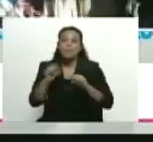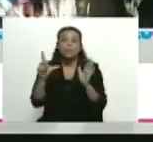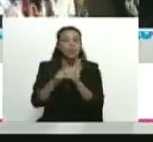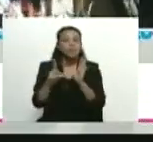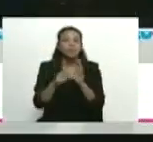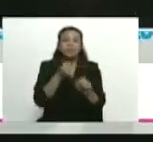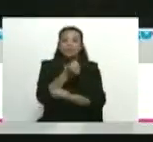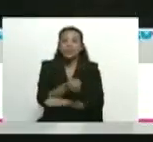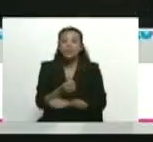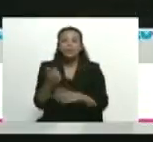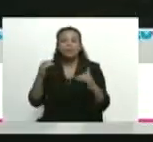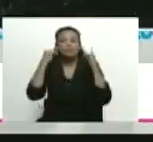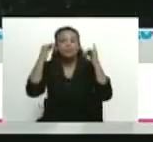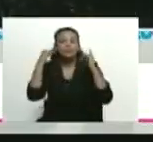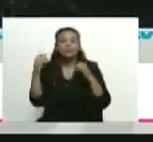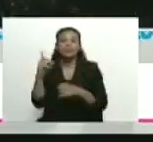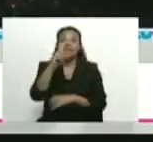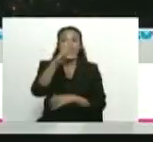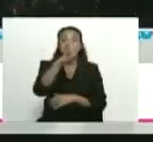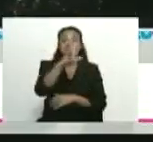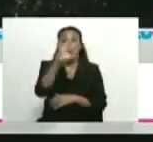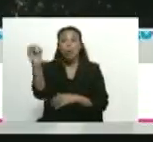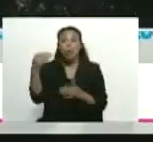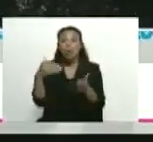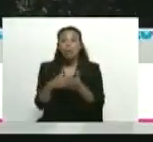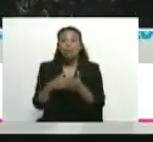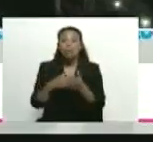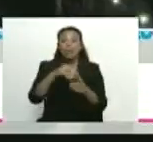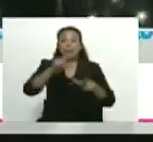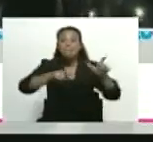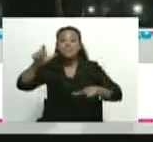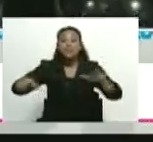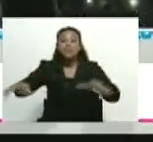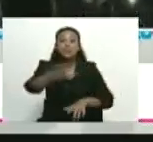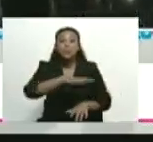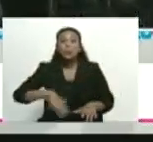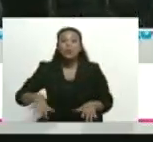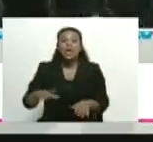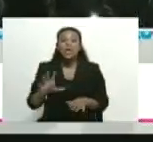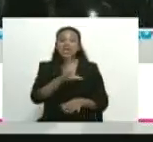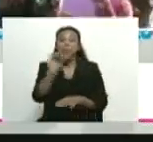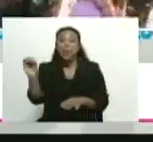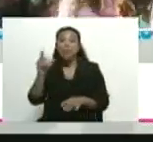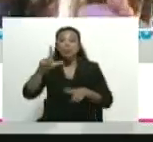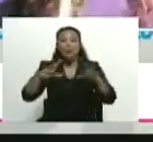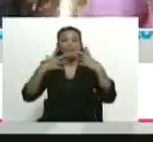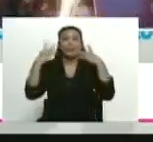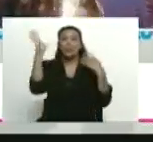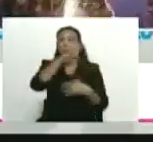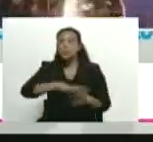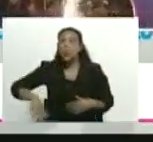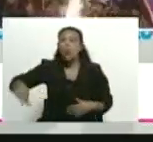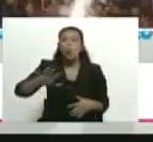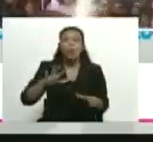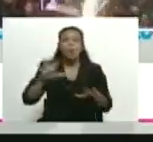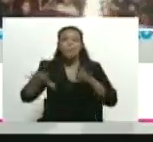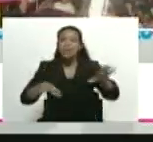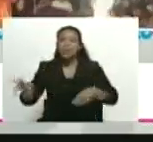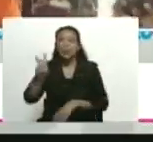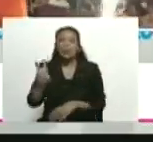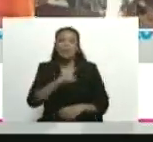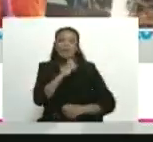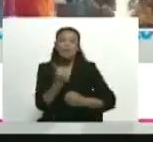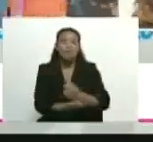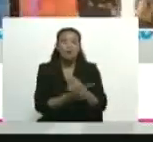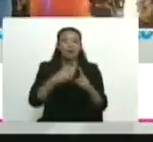hermoso que se está gestando en Venezuela. Más de 50 artistas estuvieron a lo largo de todo el país recorriendo, llevando alegría y recargándonos